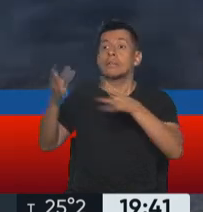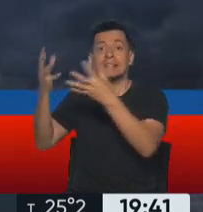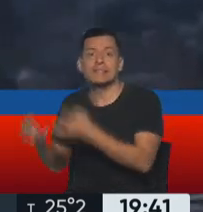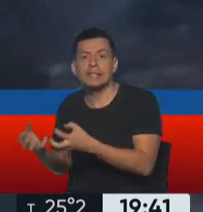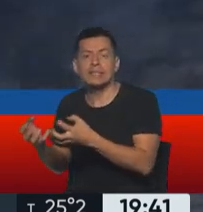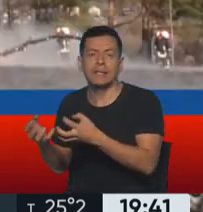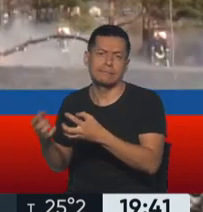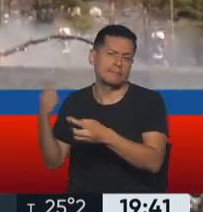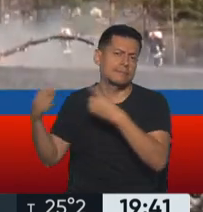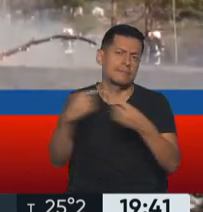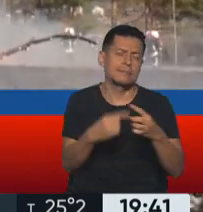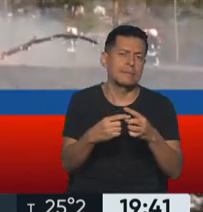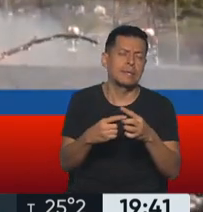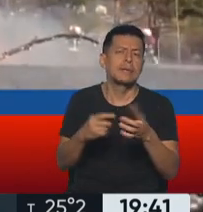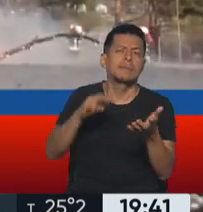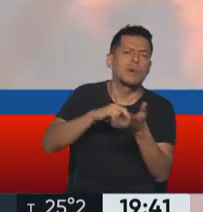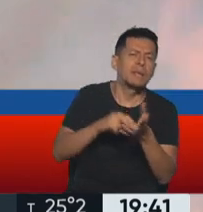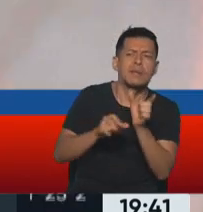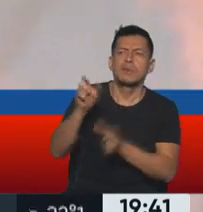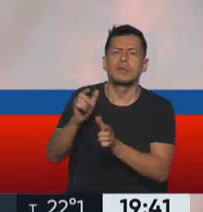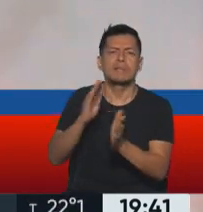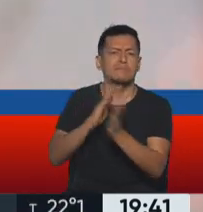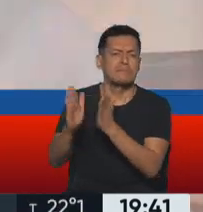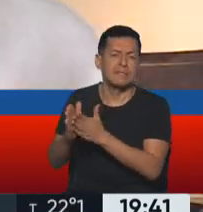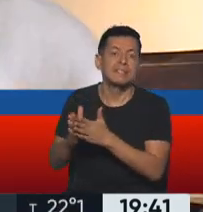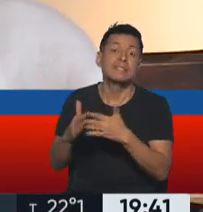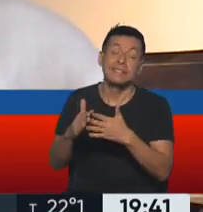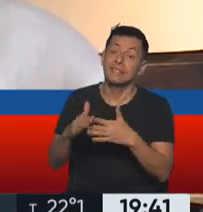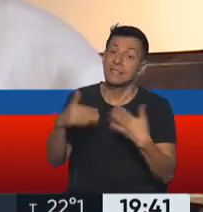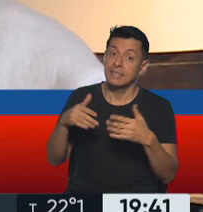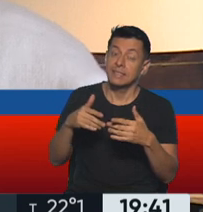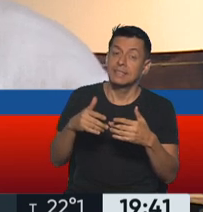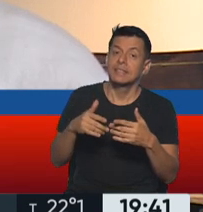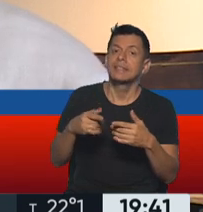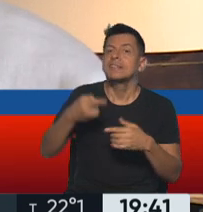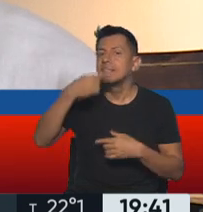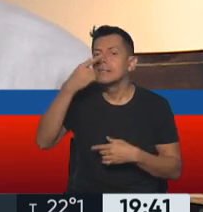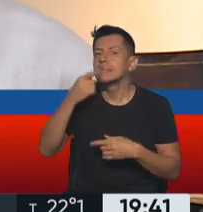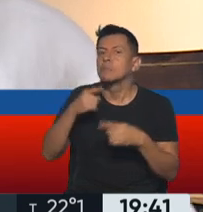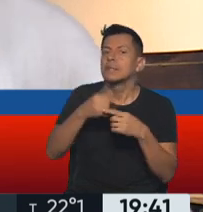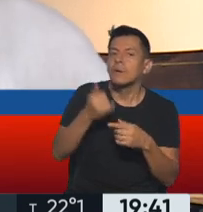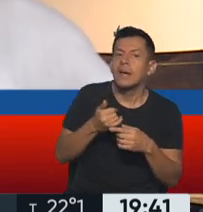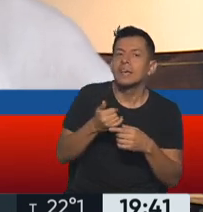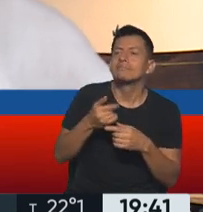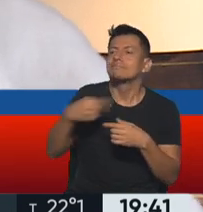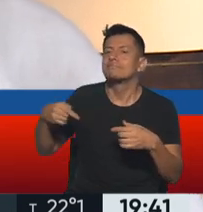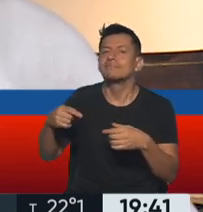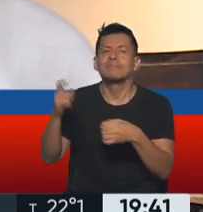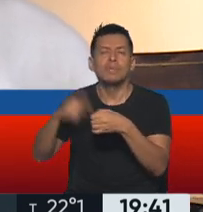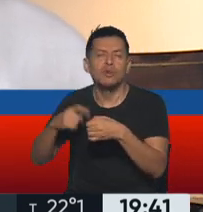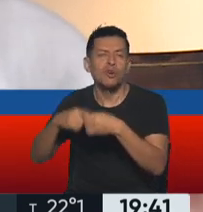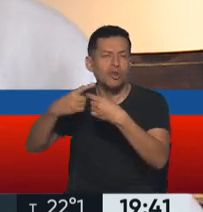bueno y todo lo que trae aparejado crisis de refugiados hay intereses enormes sobre todo detrás de los combustibles fósiles pero además